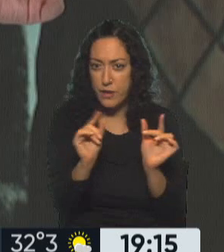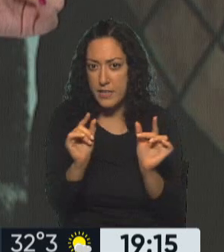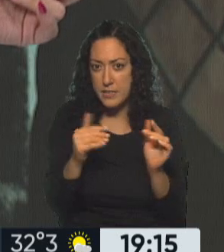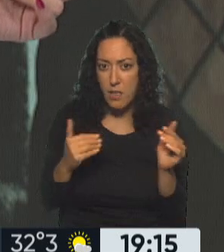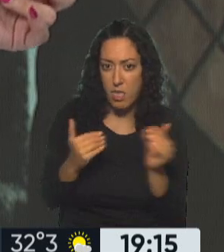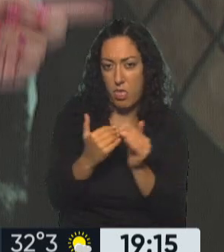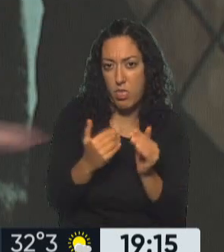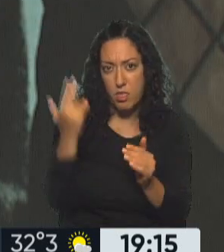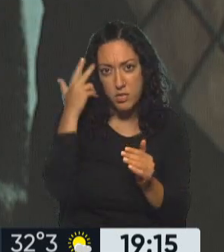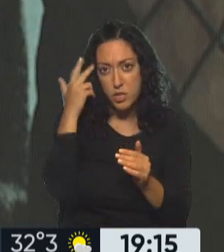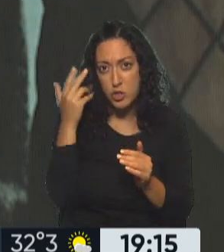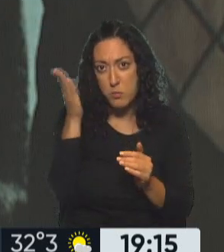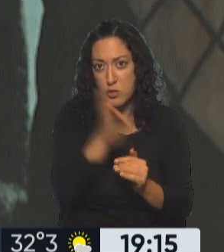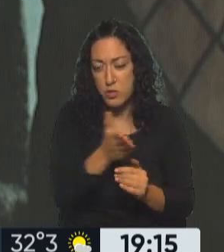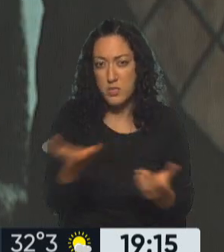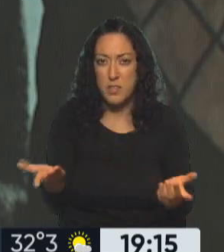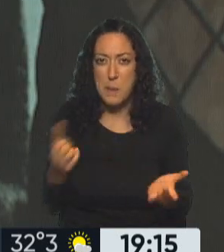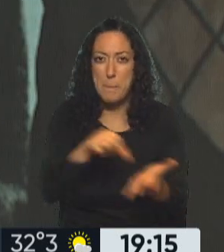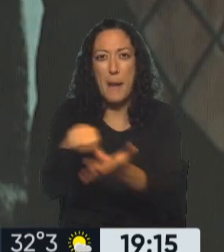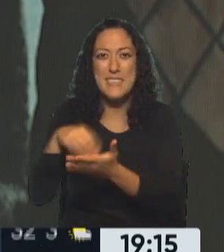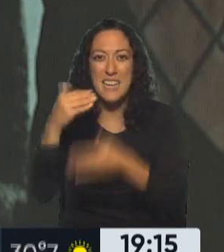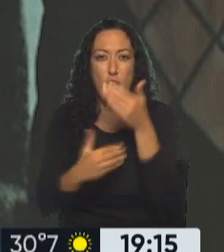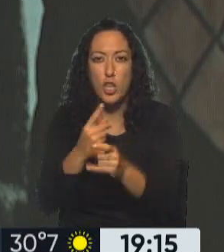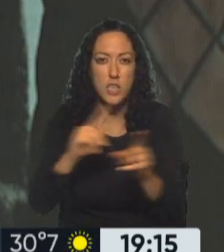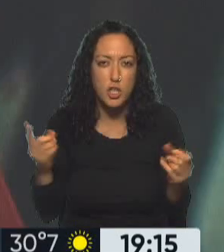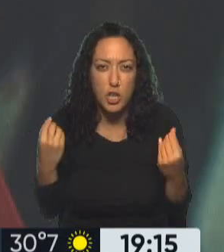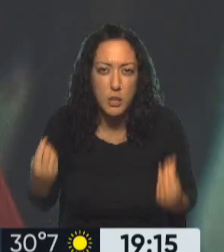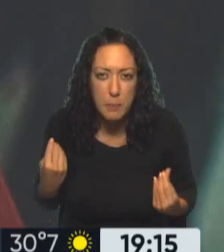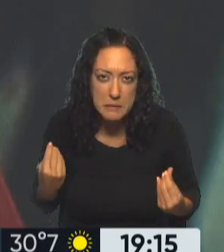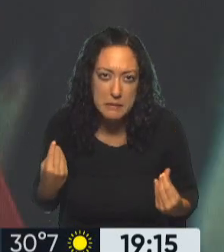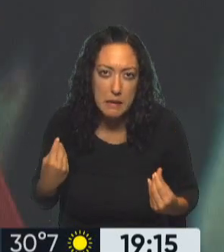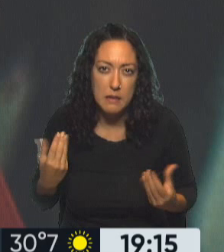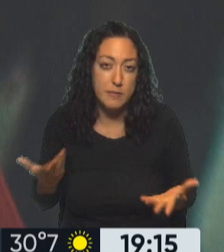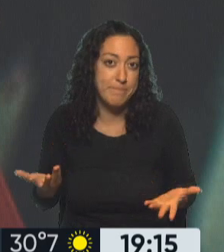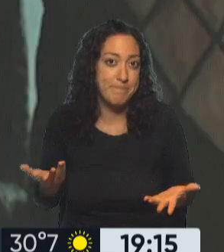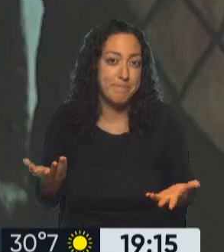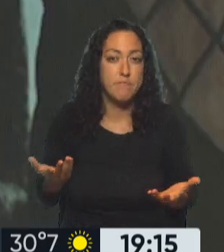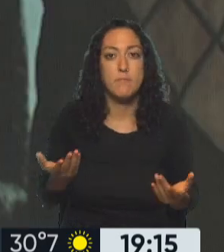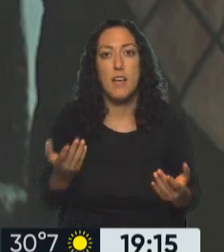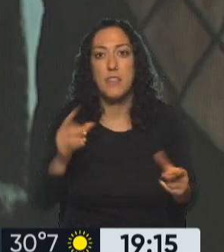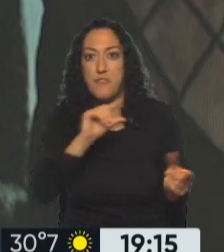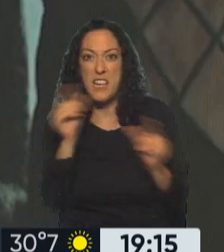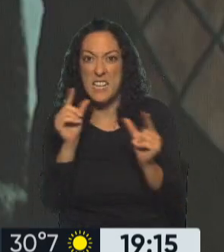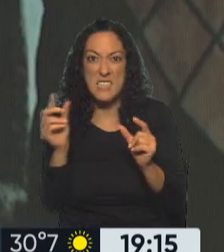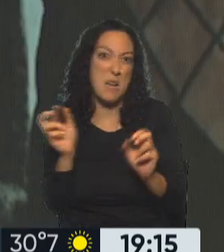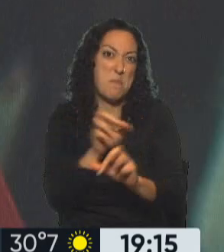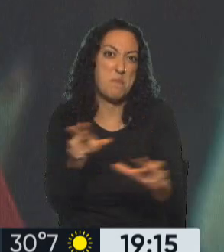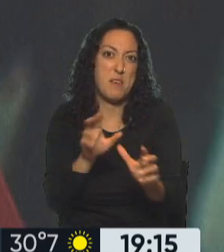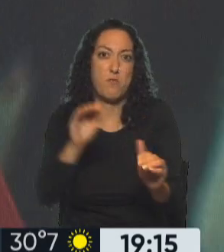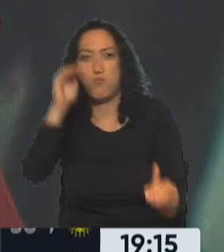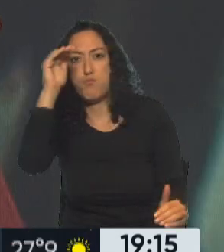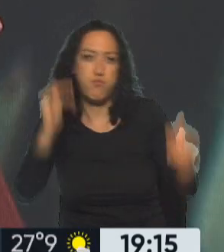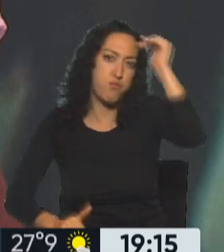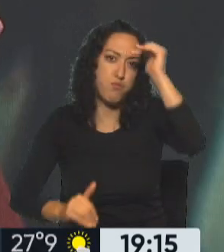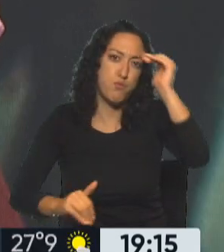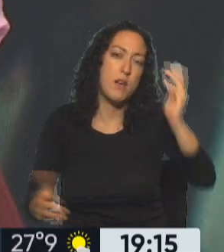viendo que es del 18%, sí. bueno, ¿qué queda para el resto de los países menos desarrollados? La brecha salarial es aún un ejemplo mayor. Clarito